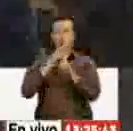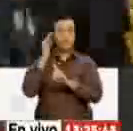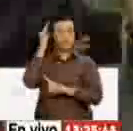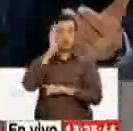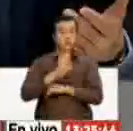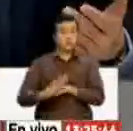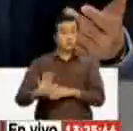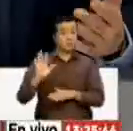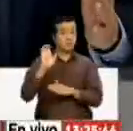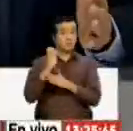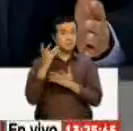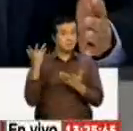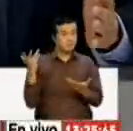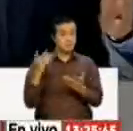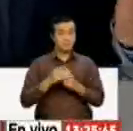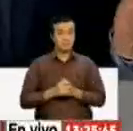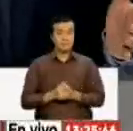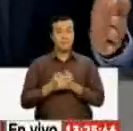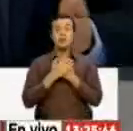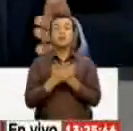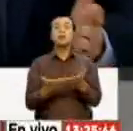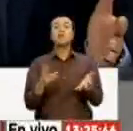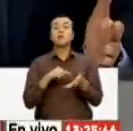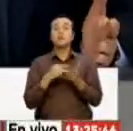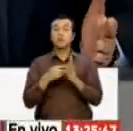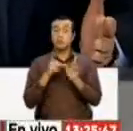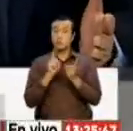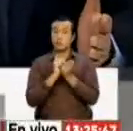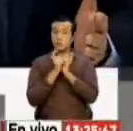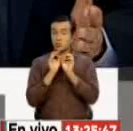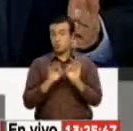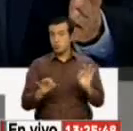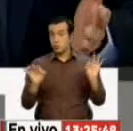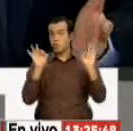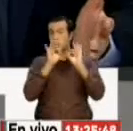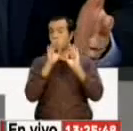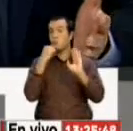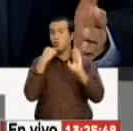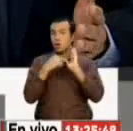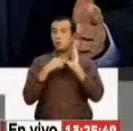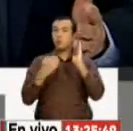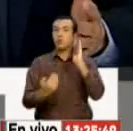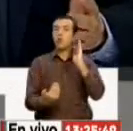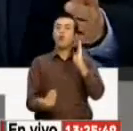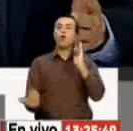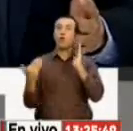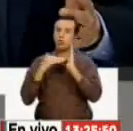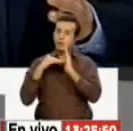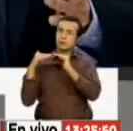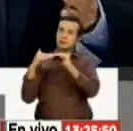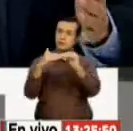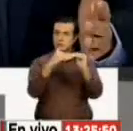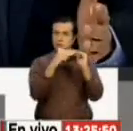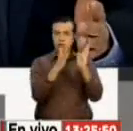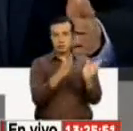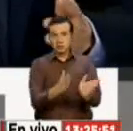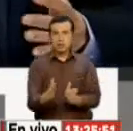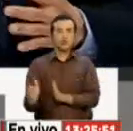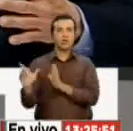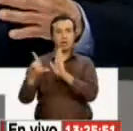del país. Y esa vía implica algunos cambios fundamentales. Restaurar democracia, restaurar un orden